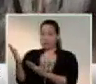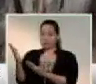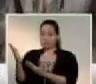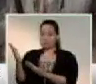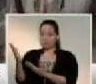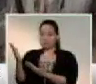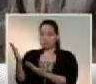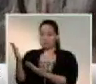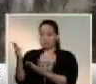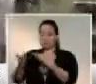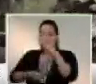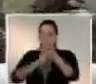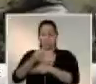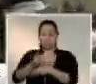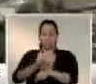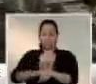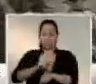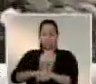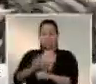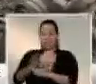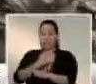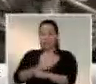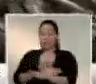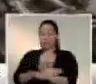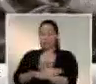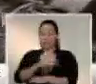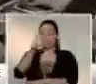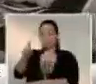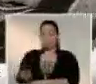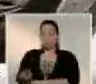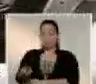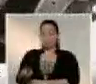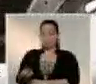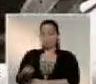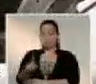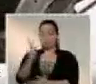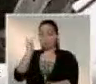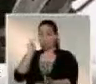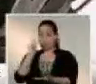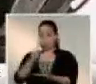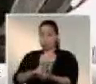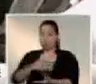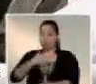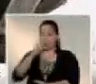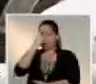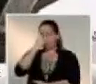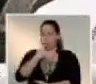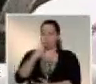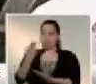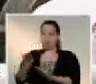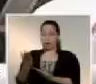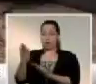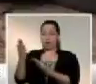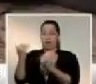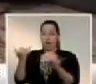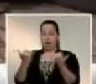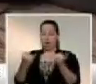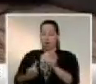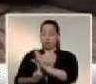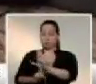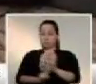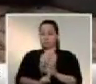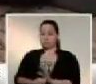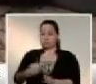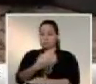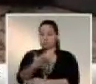Eso ocurría hace algunas horas y por supuesto nosotros, una vez pudimos obtener las imágenes, estamos colocándolas para